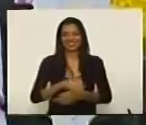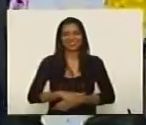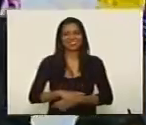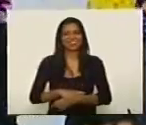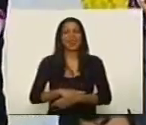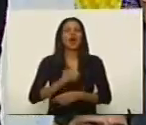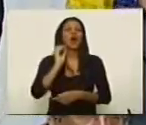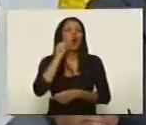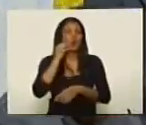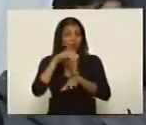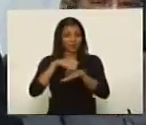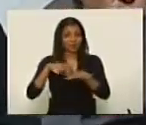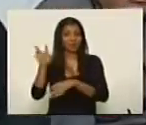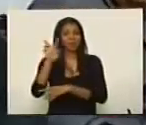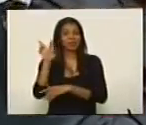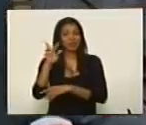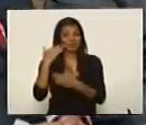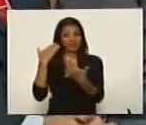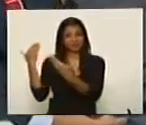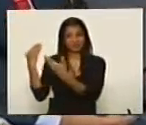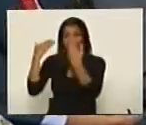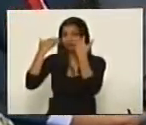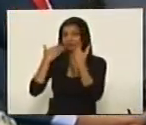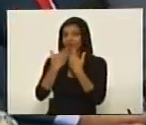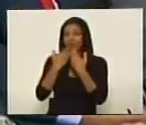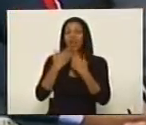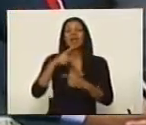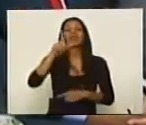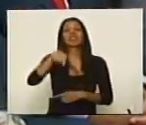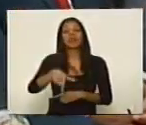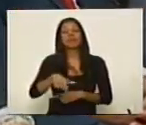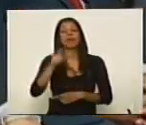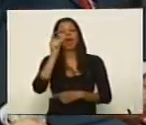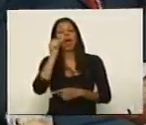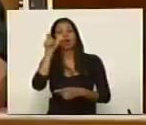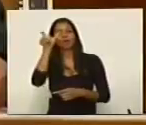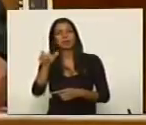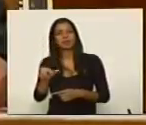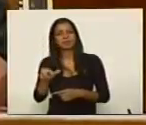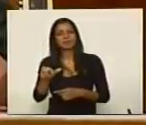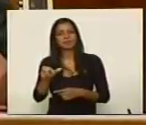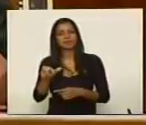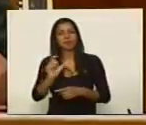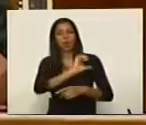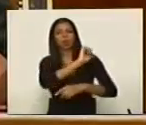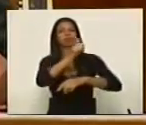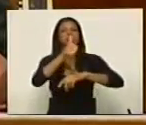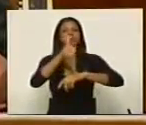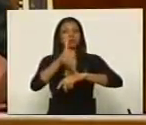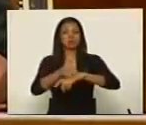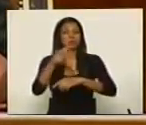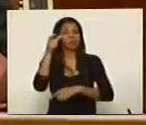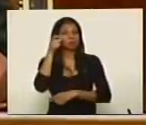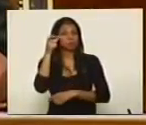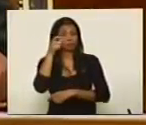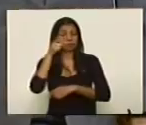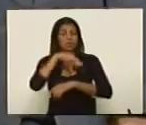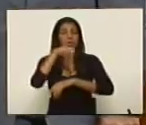Juventud Venezolana. Se encuentra con nosotros Andrés Avelino Álvarez, Intendente Nacional de Fiscalización.